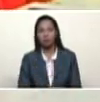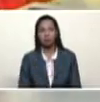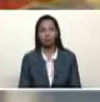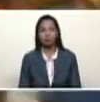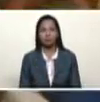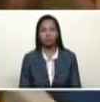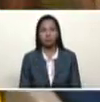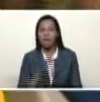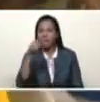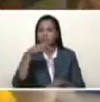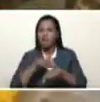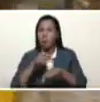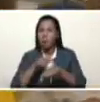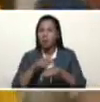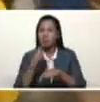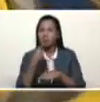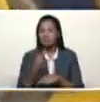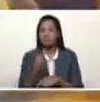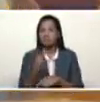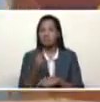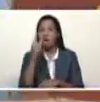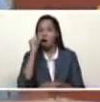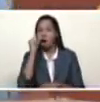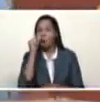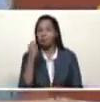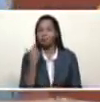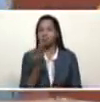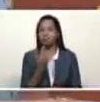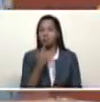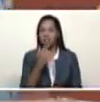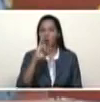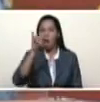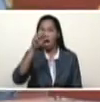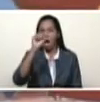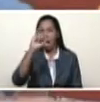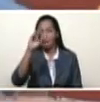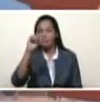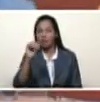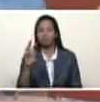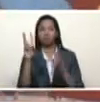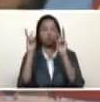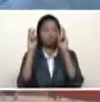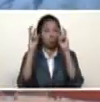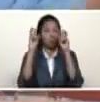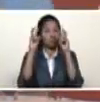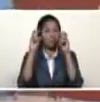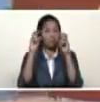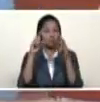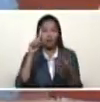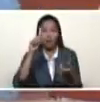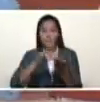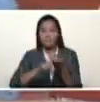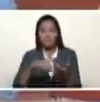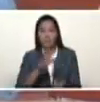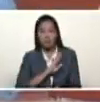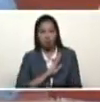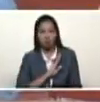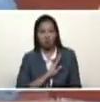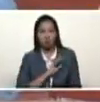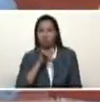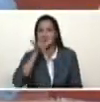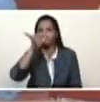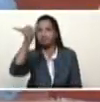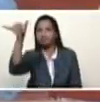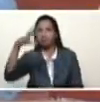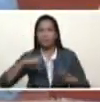A esa hora, dice la basura y la cloaca, Jaime Bailey, supuestamente Cilia estaba en Punta Cana.